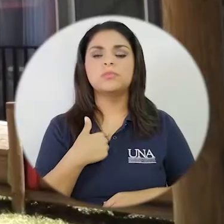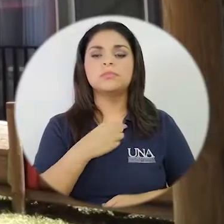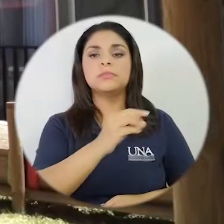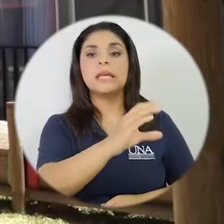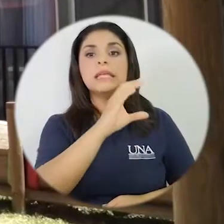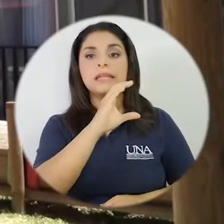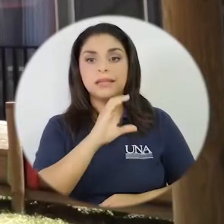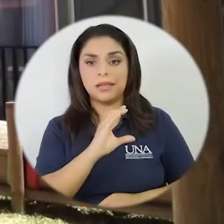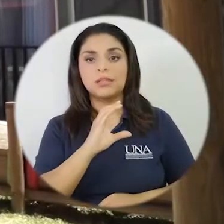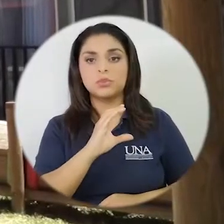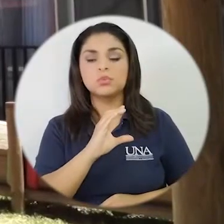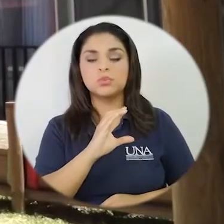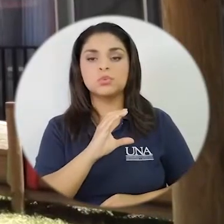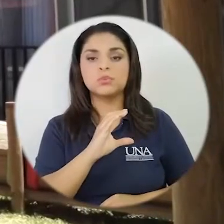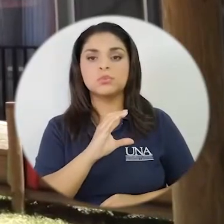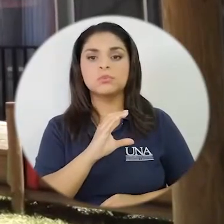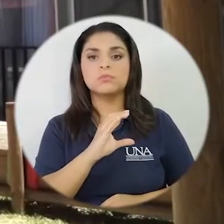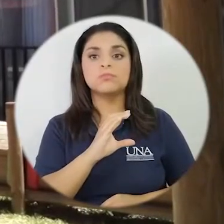unos ingresos